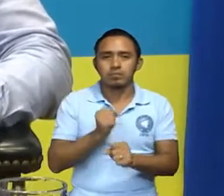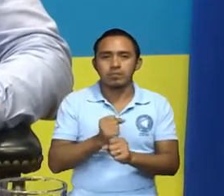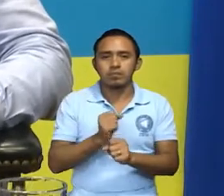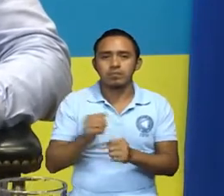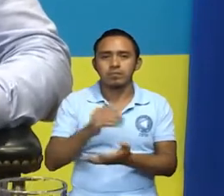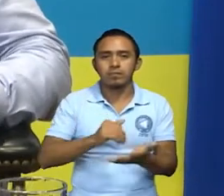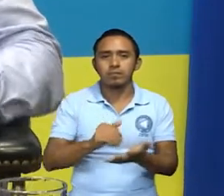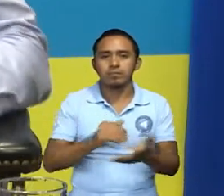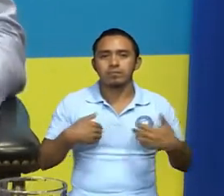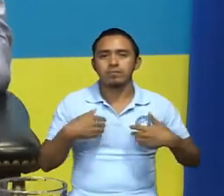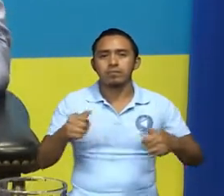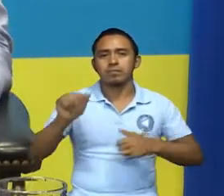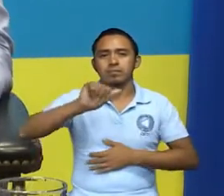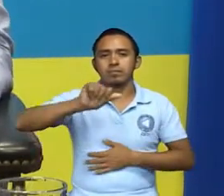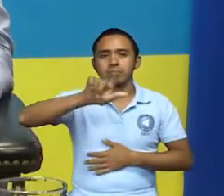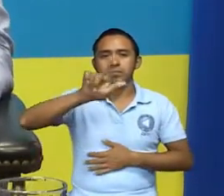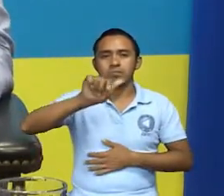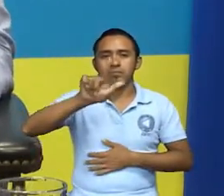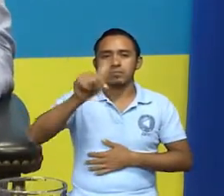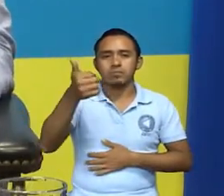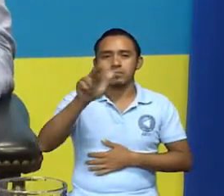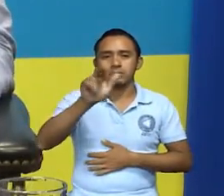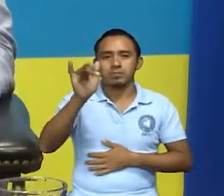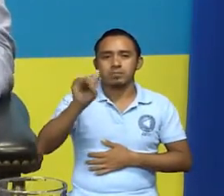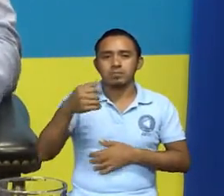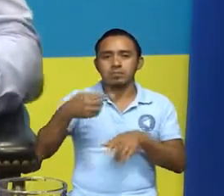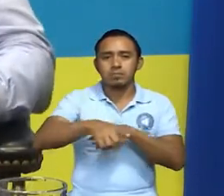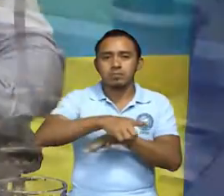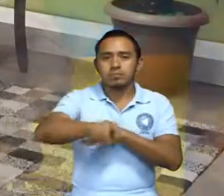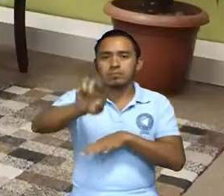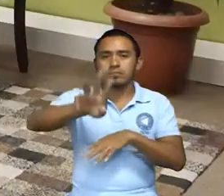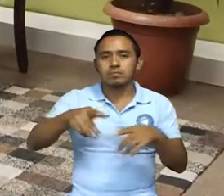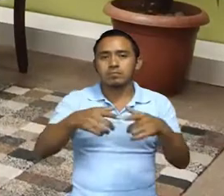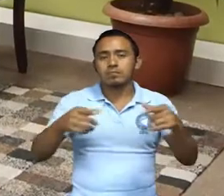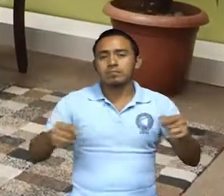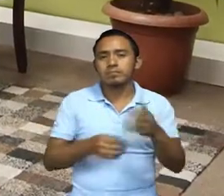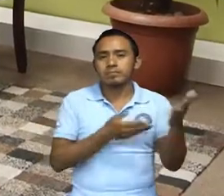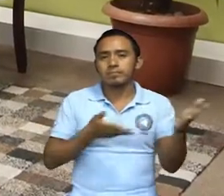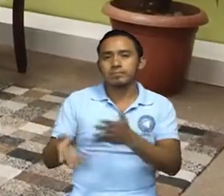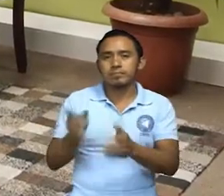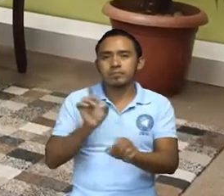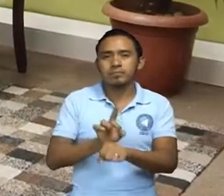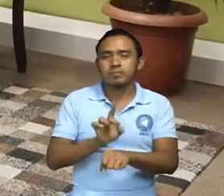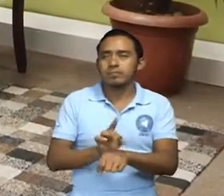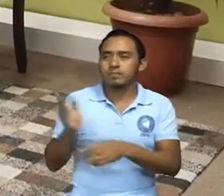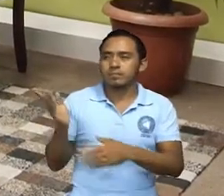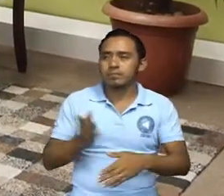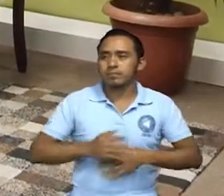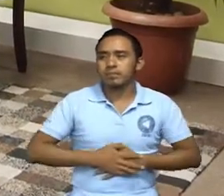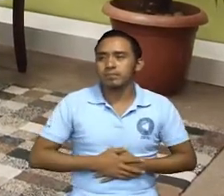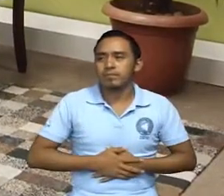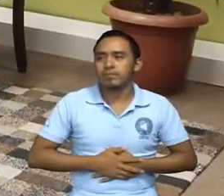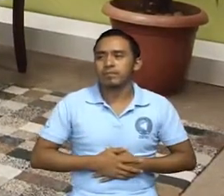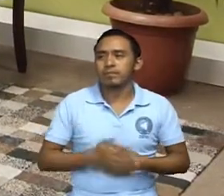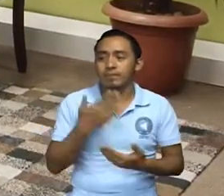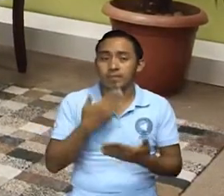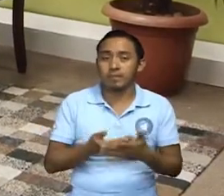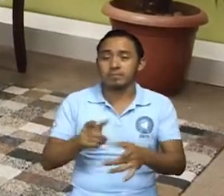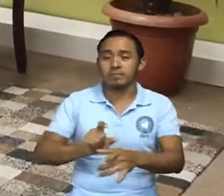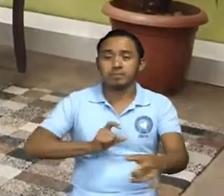Altagracia, ubicado en el distrito número 3 de Managua. Bienvenido, doctor. Mucho gusto tenerlo mucho nuevamente gusto. En este Gracias programa. Gracias a ustedes por invitarnos.